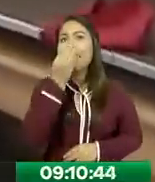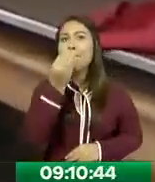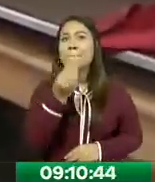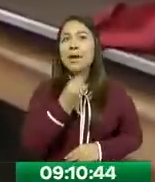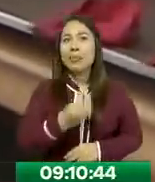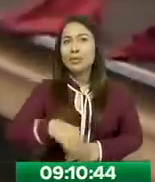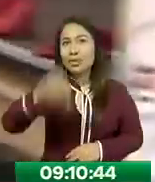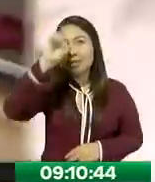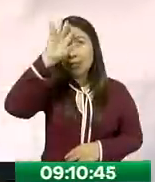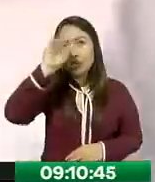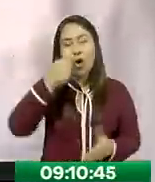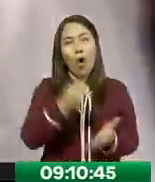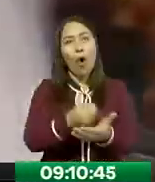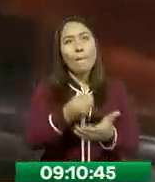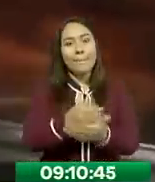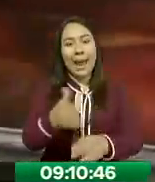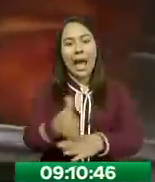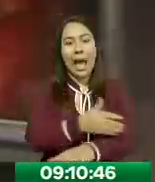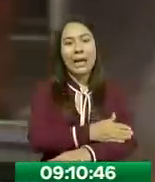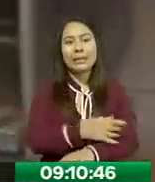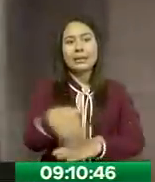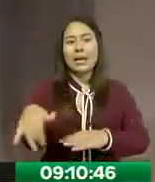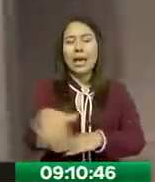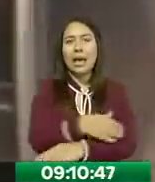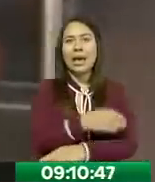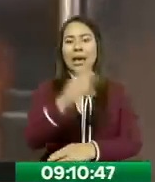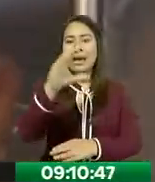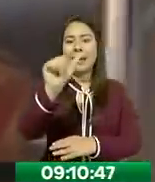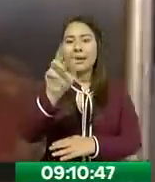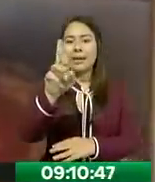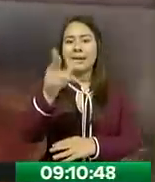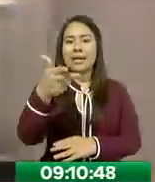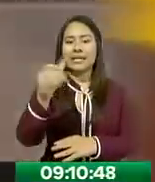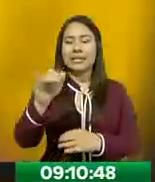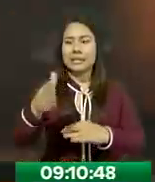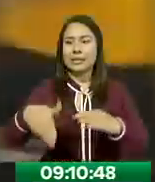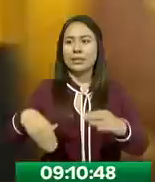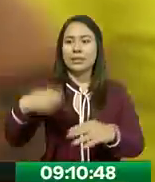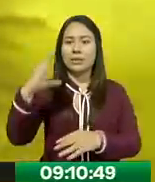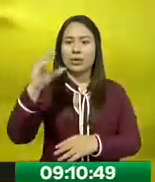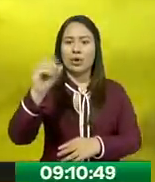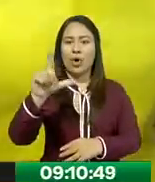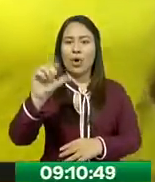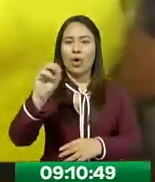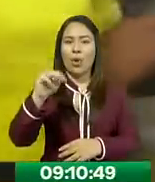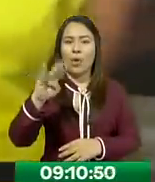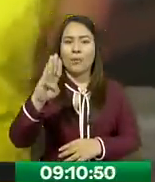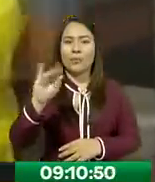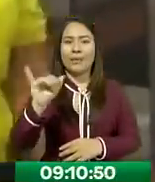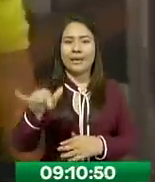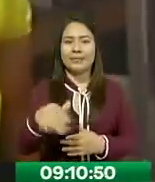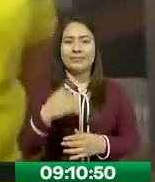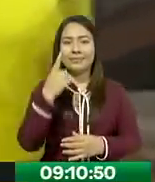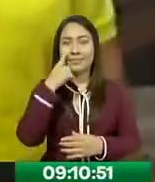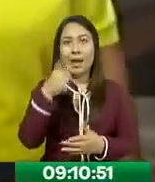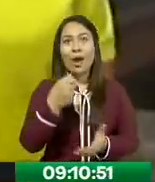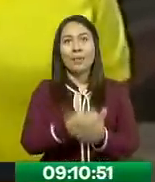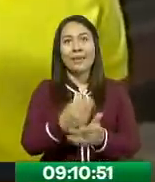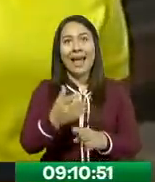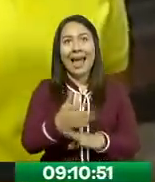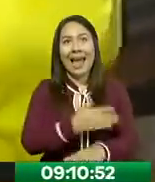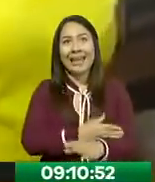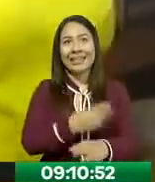ustedes. Compre con tiempo, Carchi Colombia, nos encontramos con esta gente de calidad. Saluden, chicos, que están dispuestos a atenderlos con